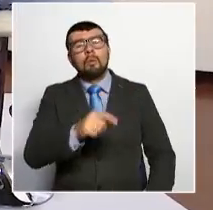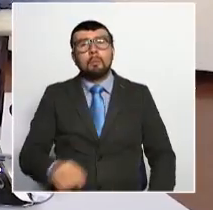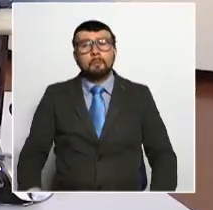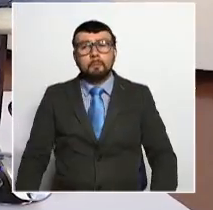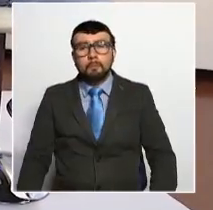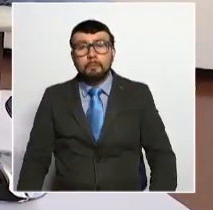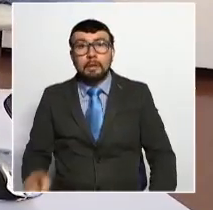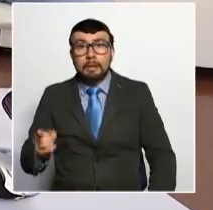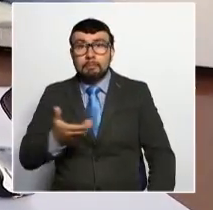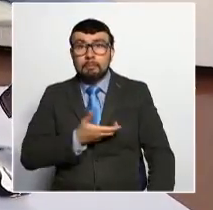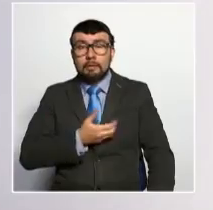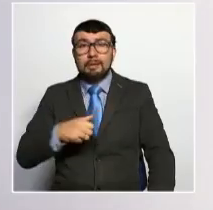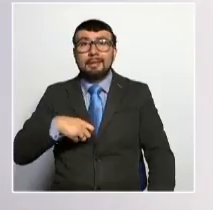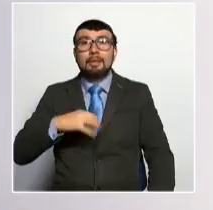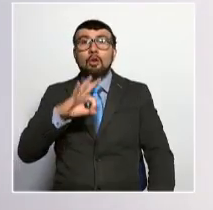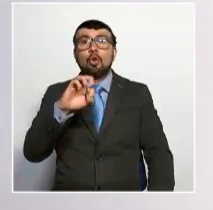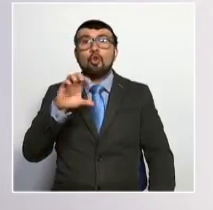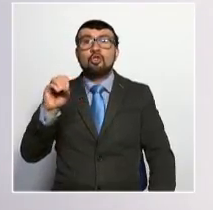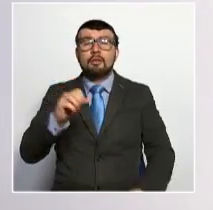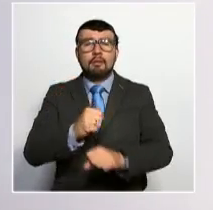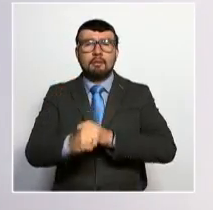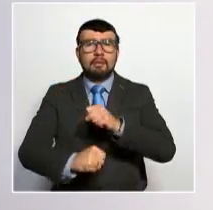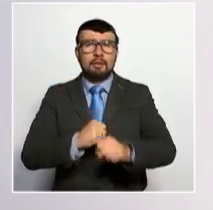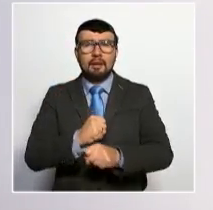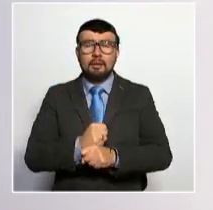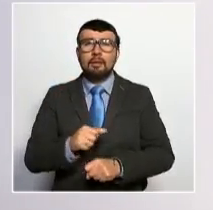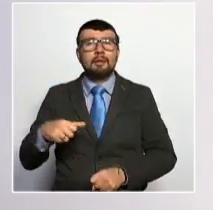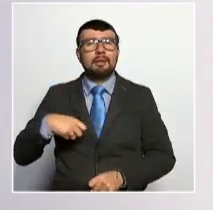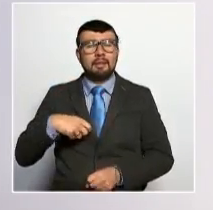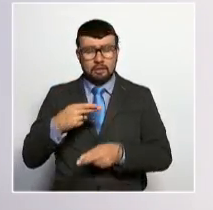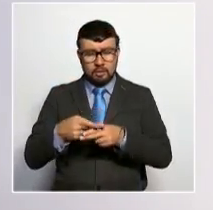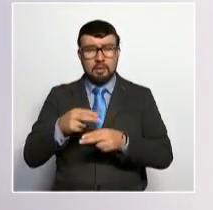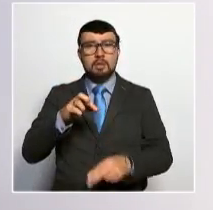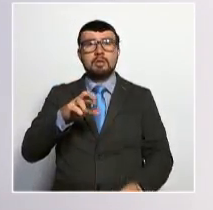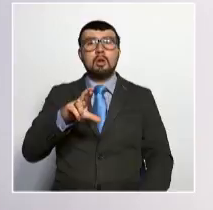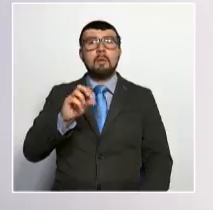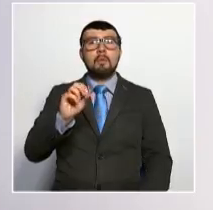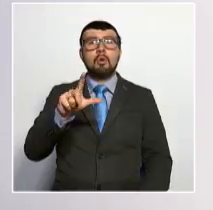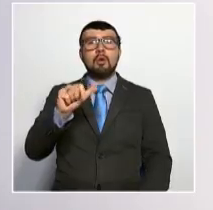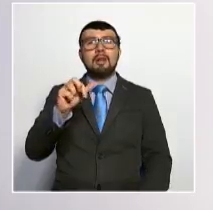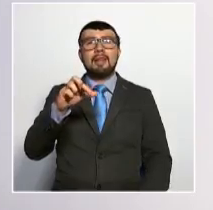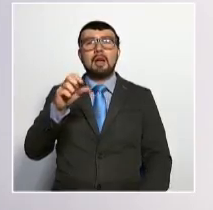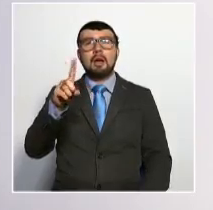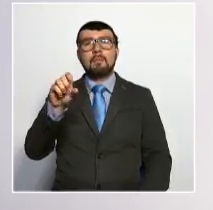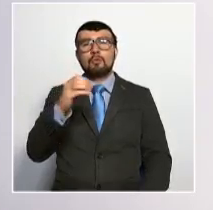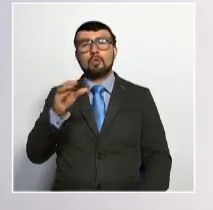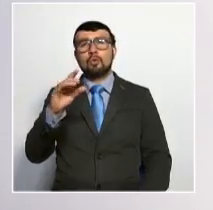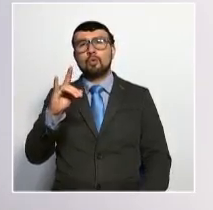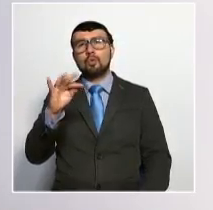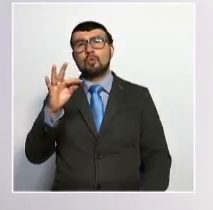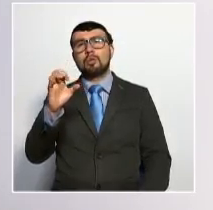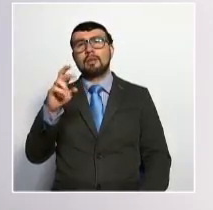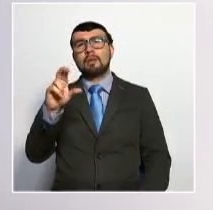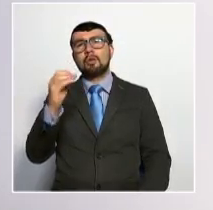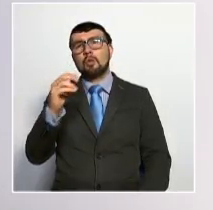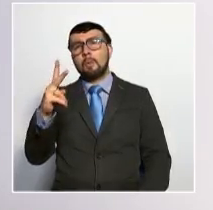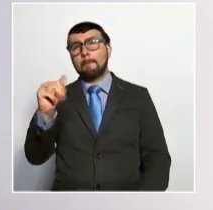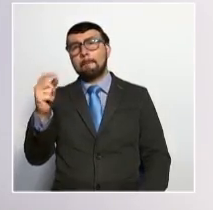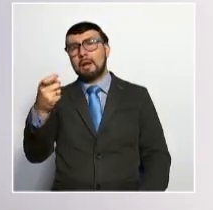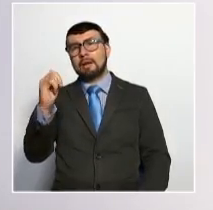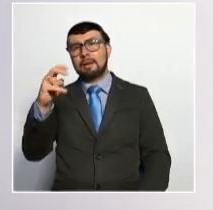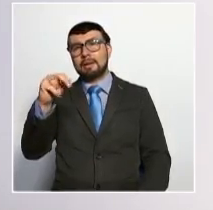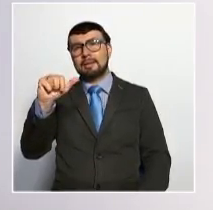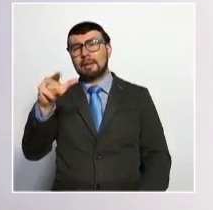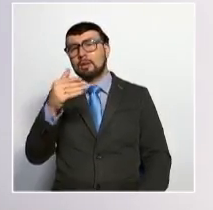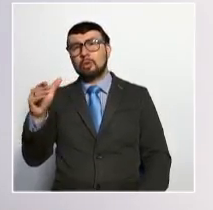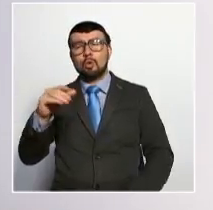Mi mamita tiene 80 años y tiene un prolapso uterovaginal completo. Resulta que ellos la vieron los médicos y